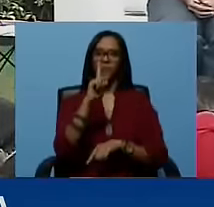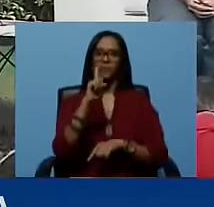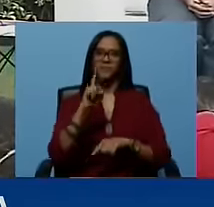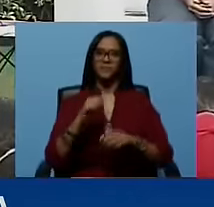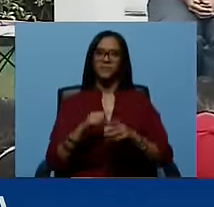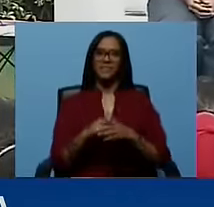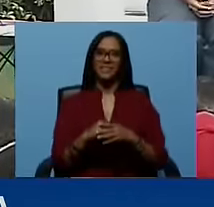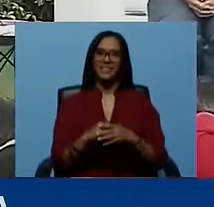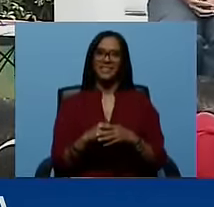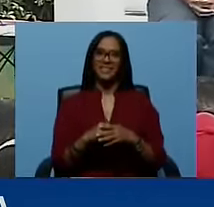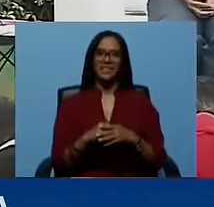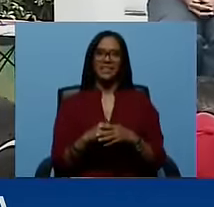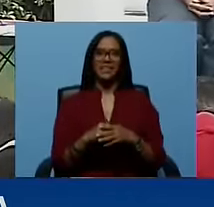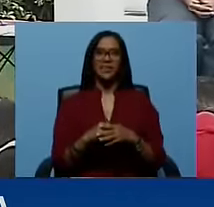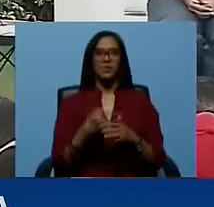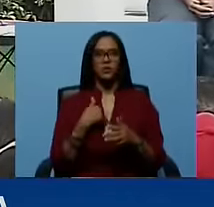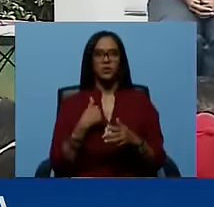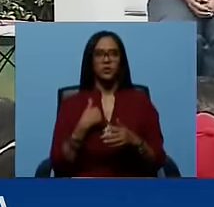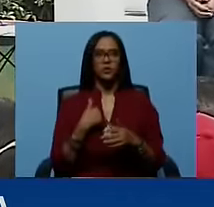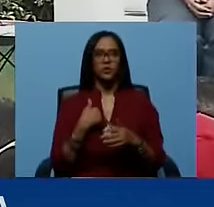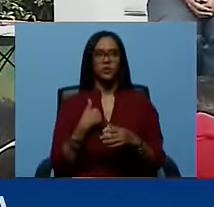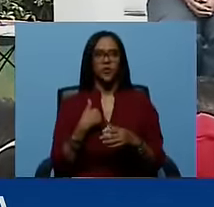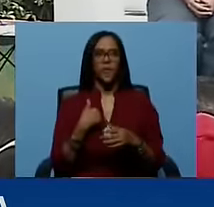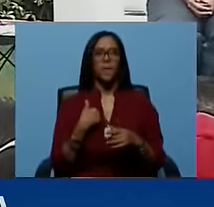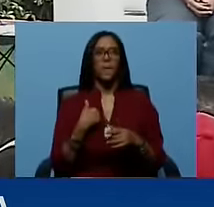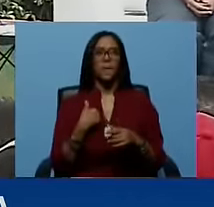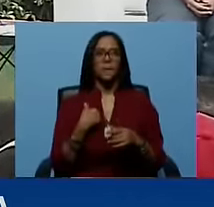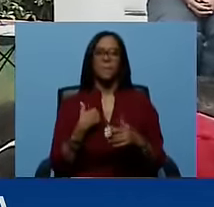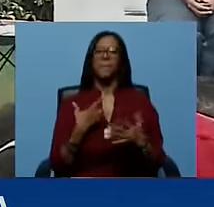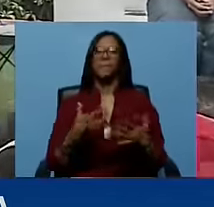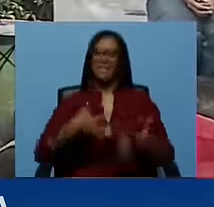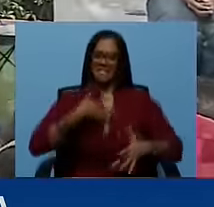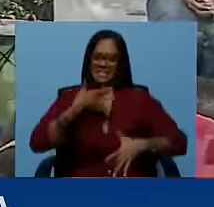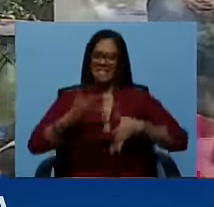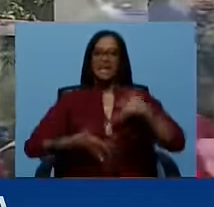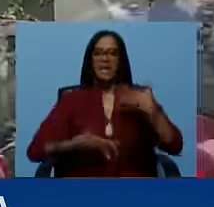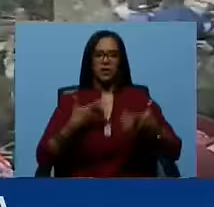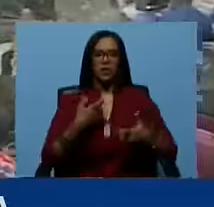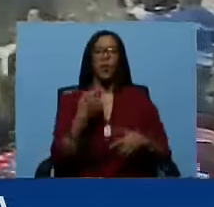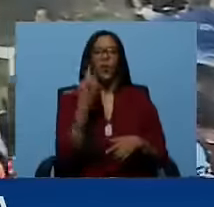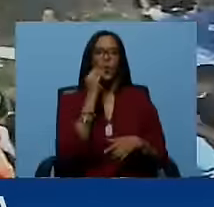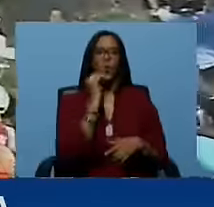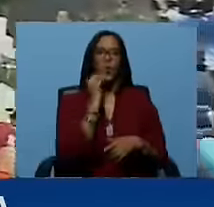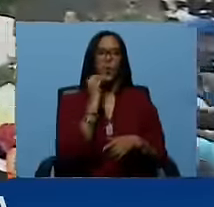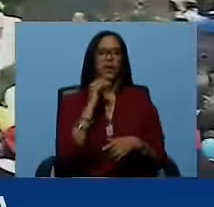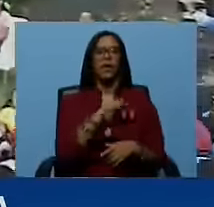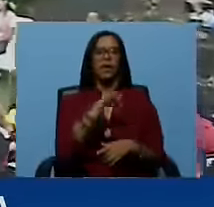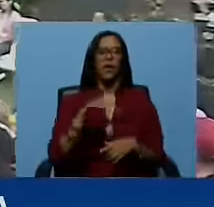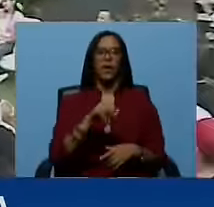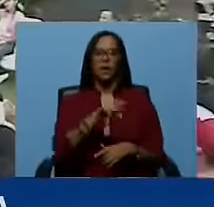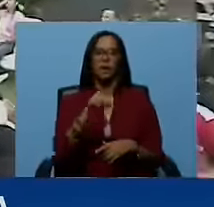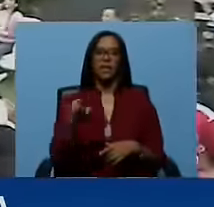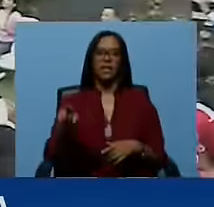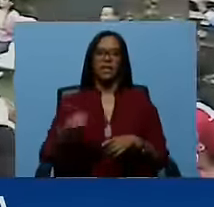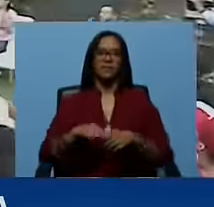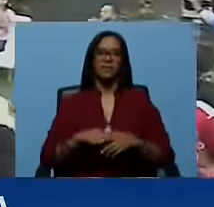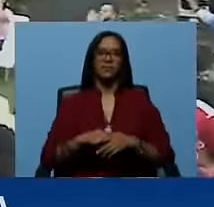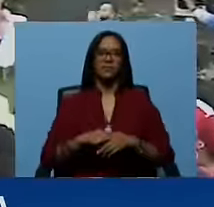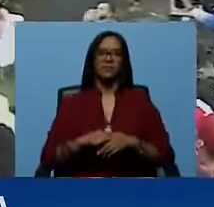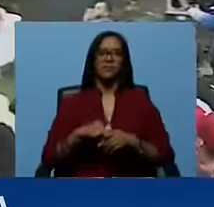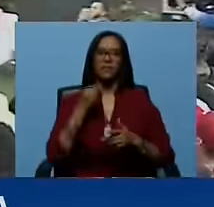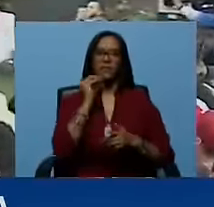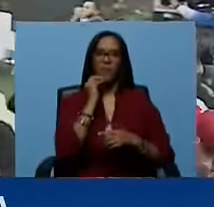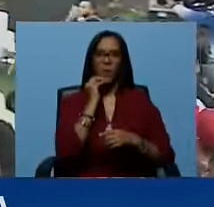Yo me creo y me siento un joven igual que ustedes.